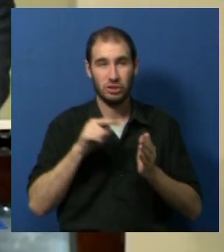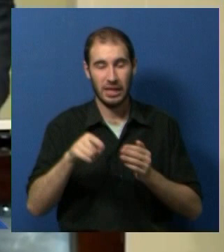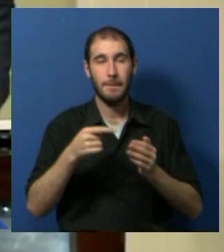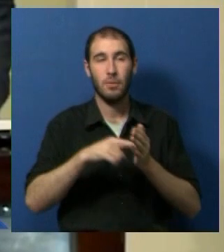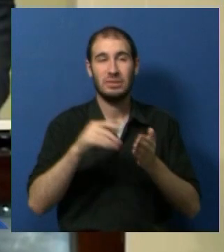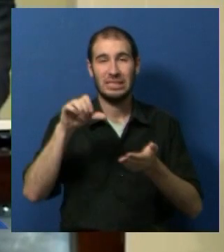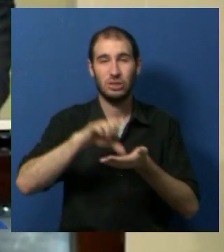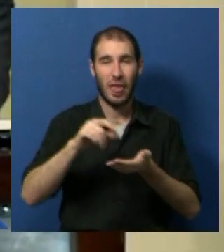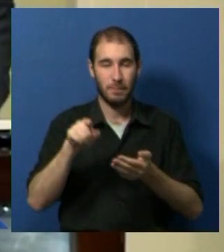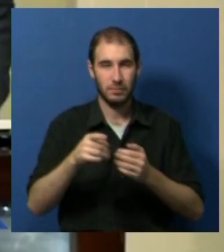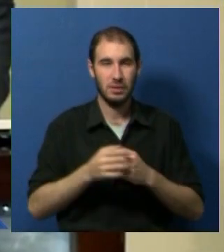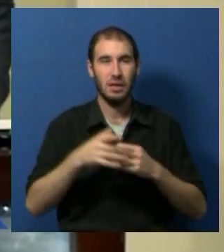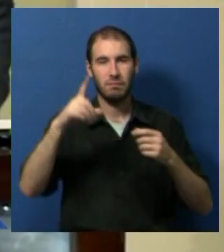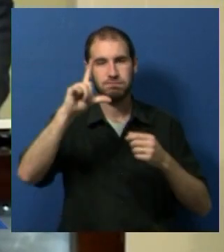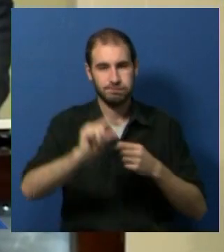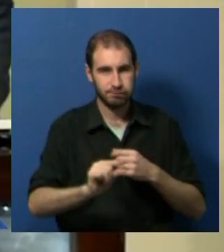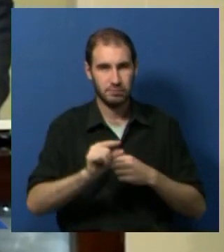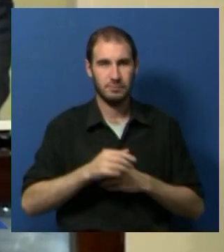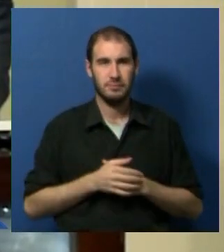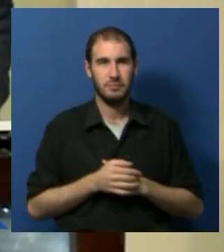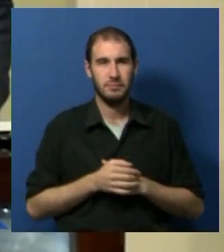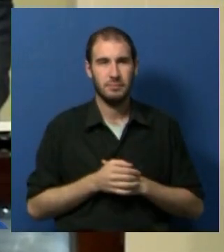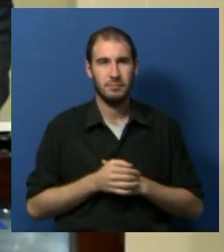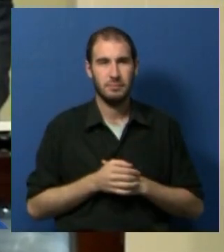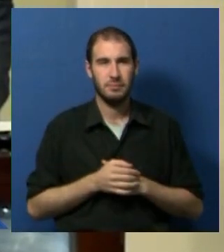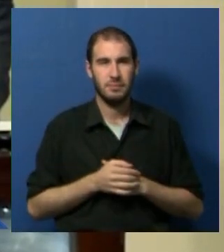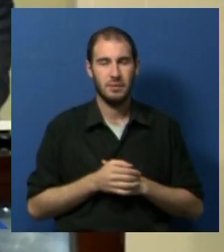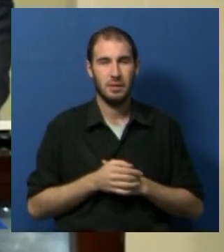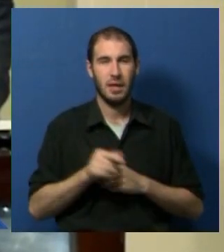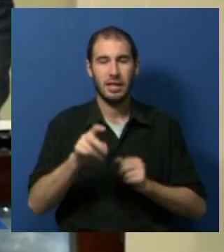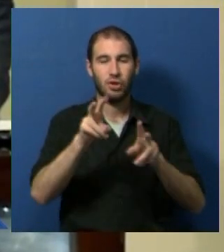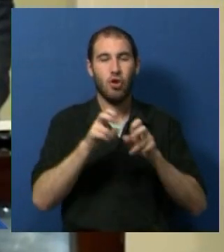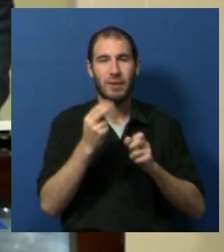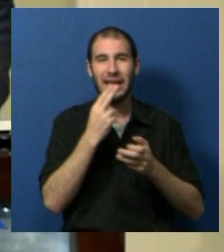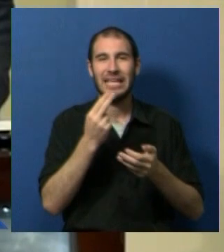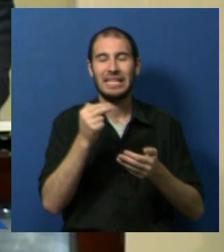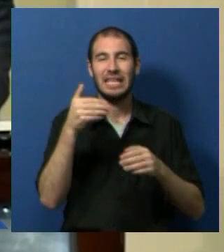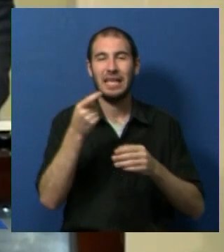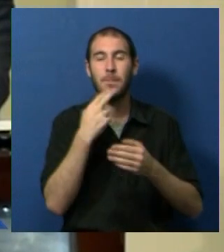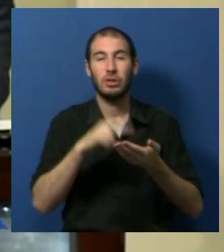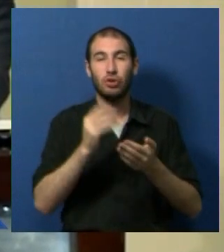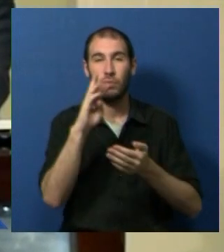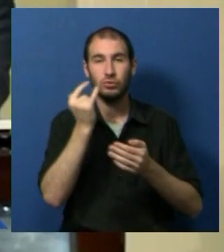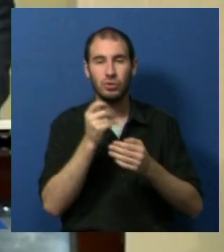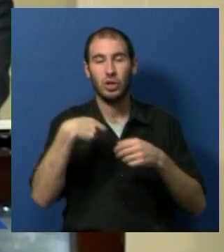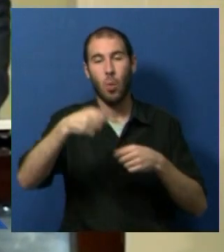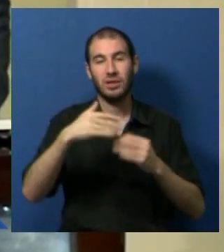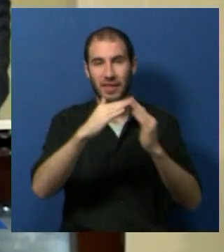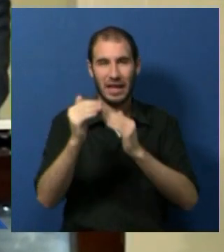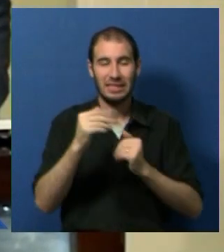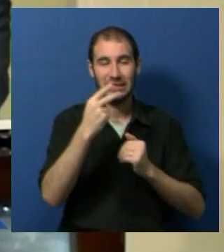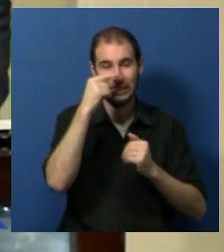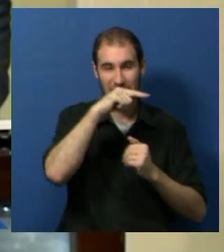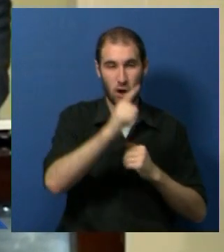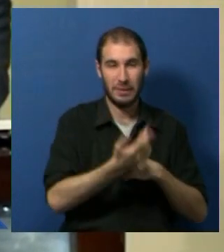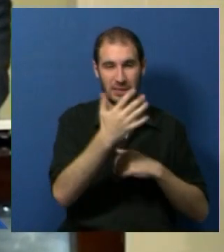ciudad de Buenos Aires, una reducción significativa de lo que cobran de ingresos brutos en las cuotas hipotecarias, pasa del